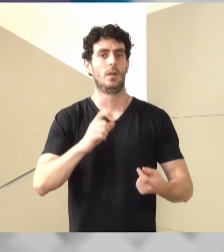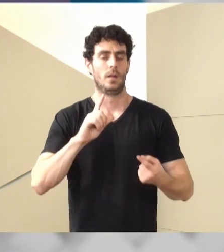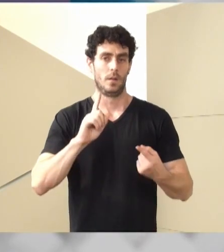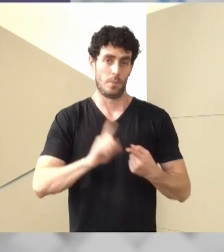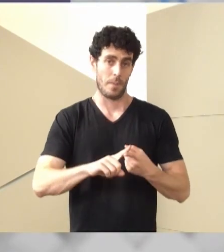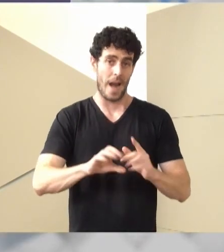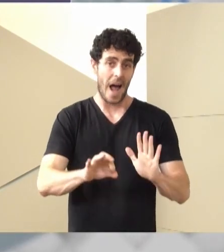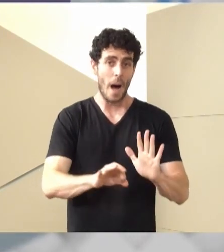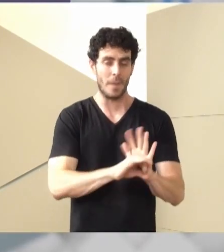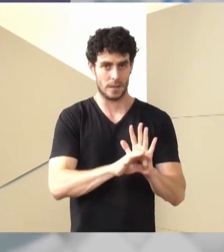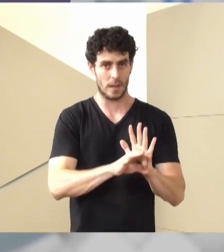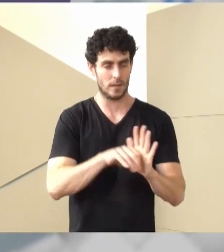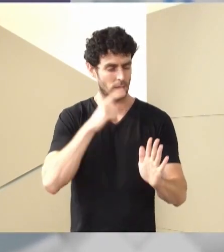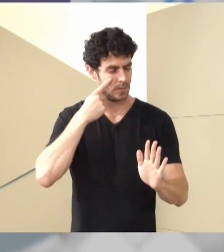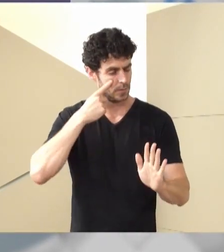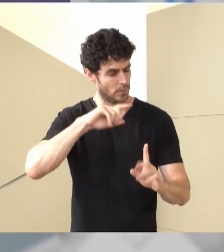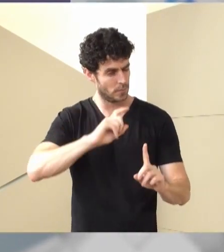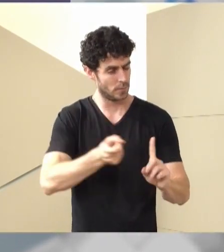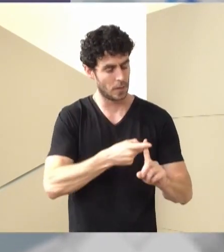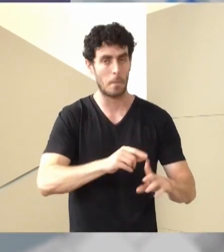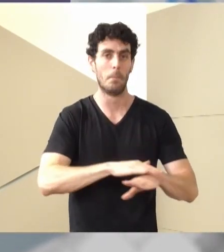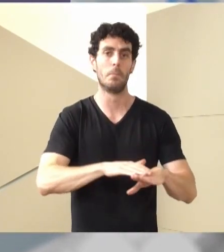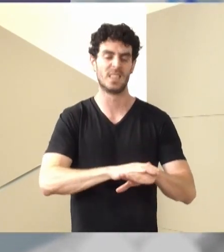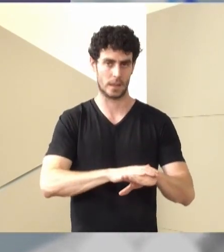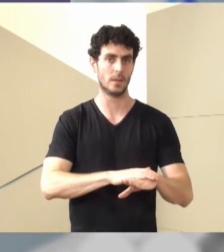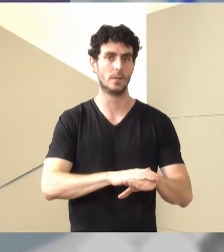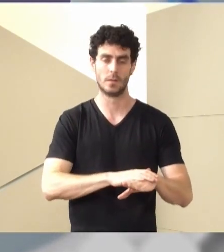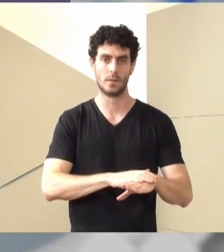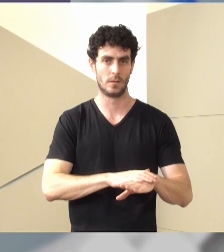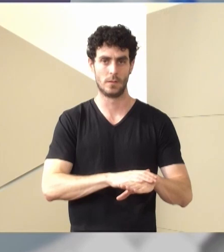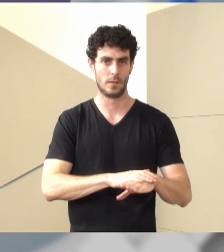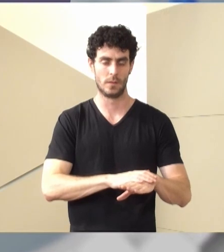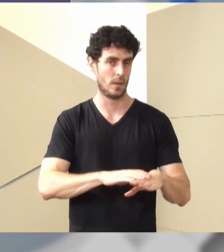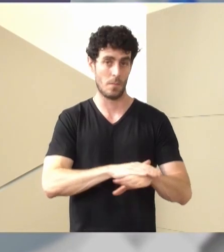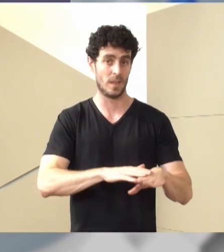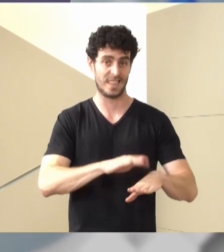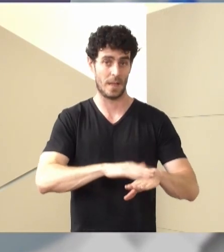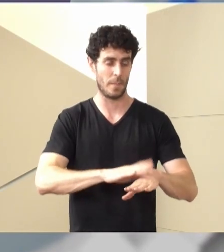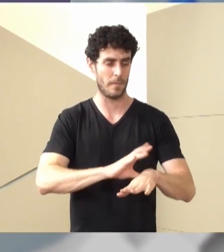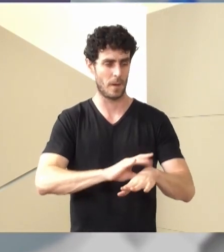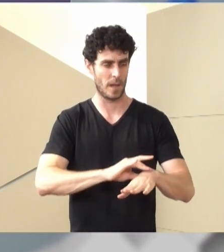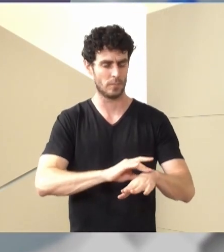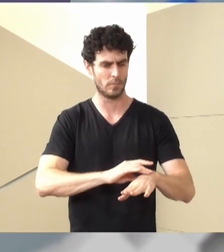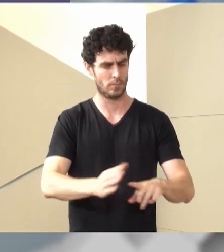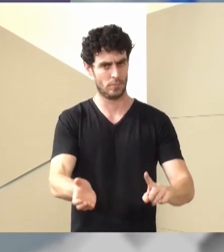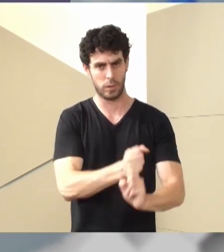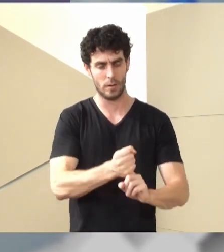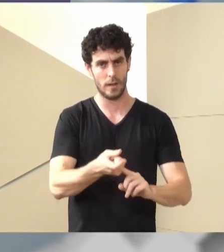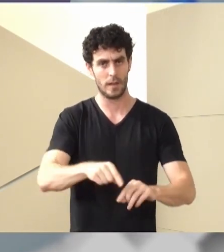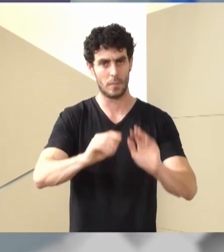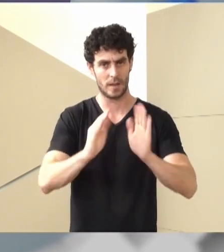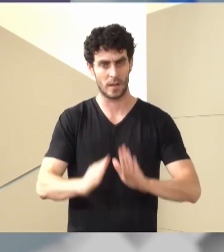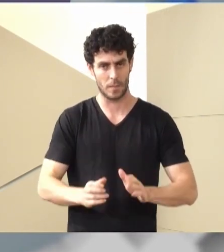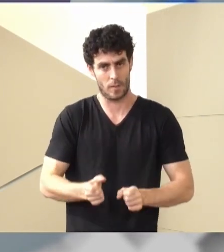esa primera mancha es imprescindible para la detección, de la enfermedad y sobre todo para la optimización de